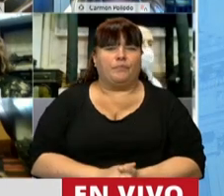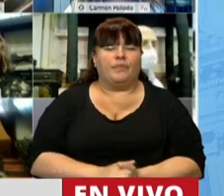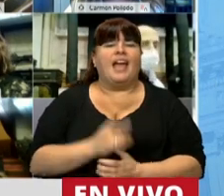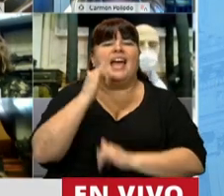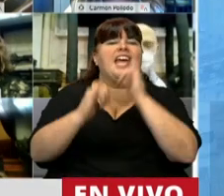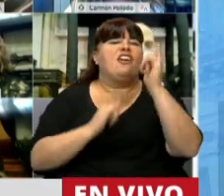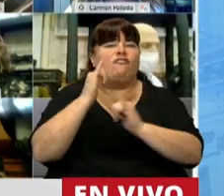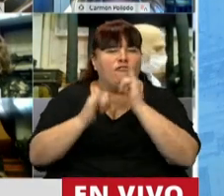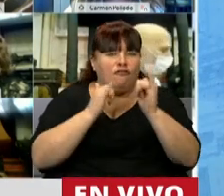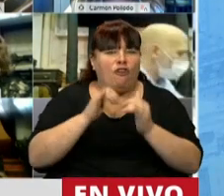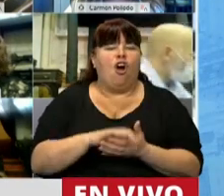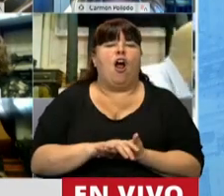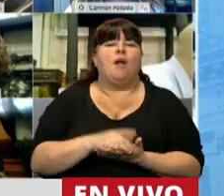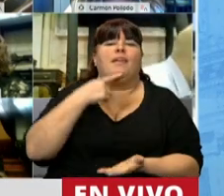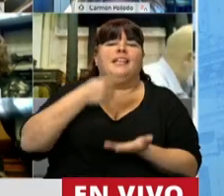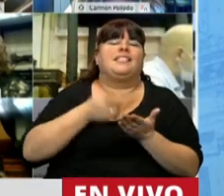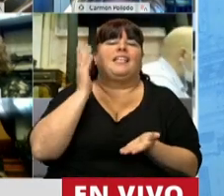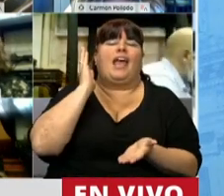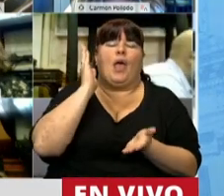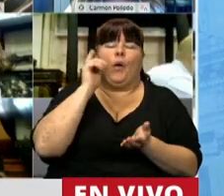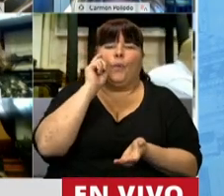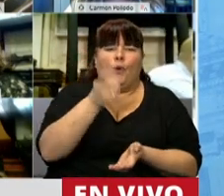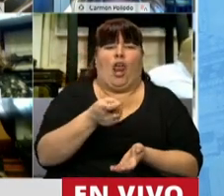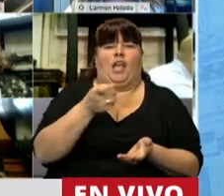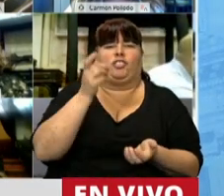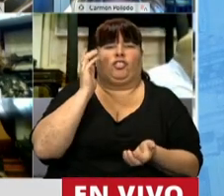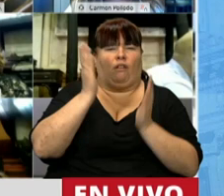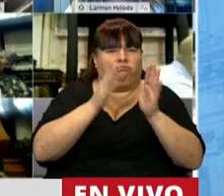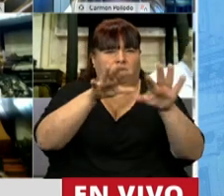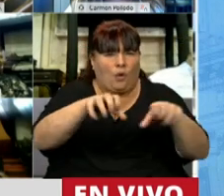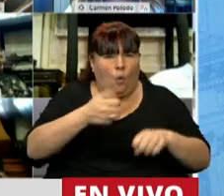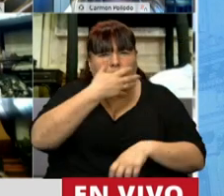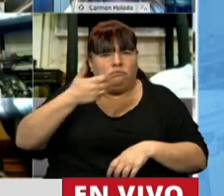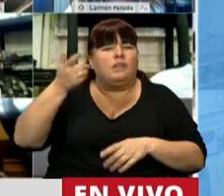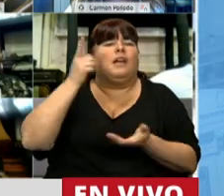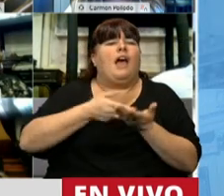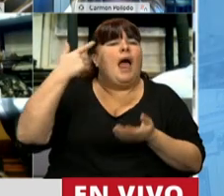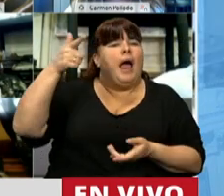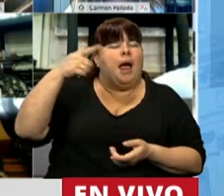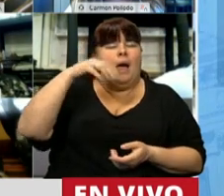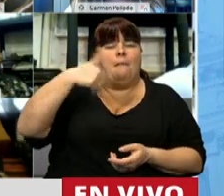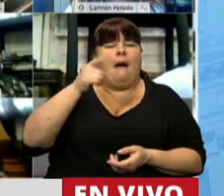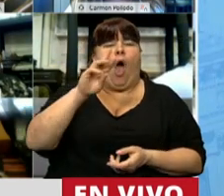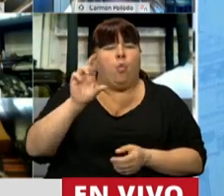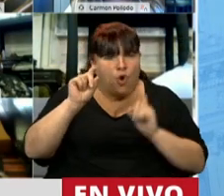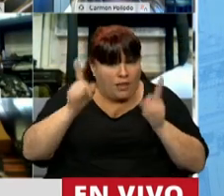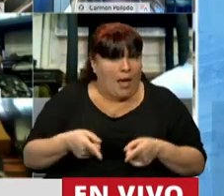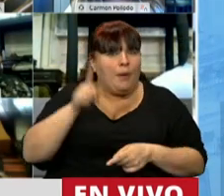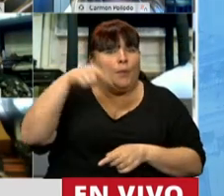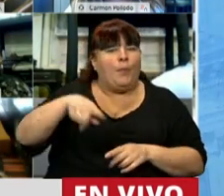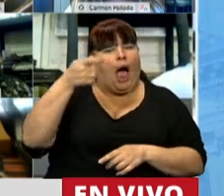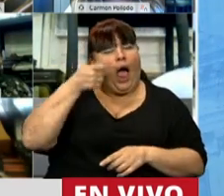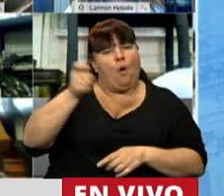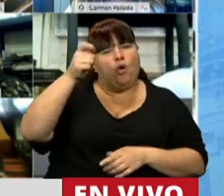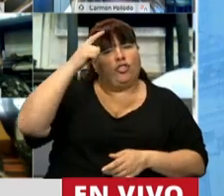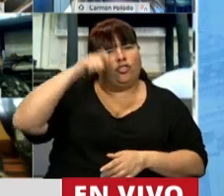el informe que determina la violación de delitos de lesa humanidad por el régimen de Maduro, que lo va a llevar a la Corte